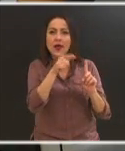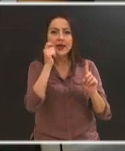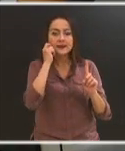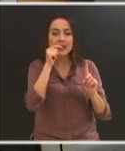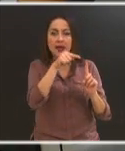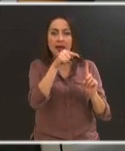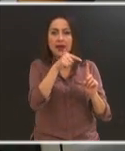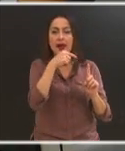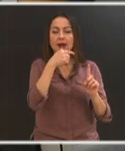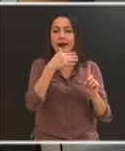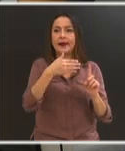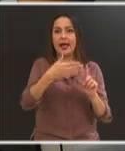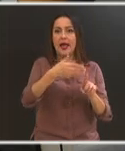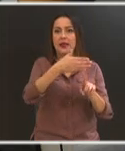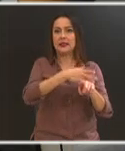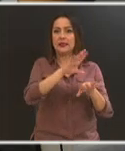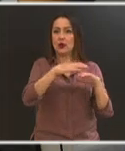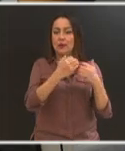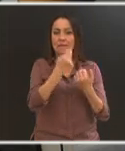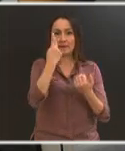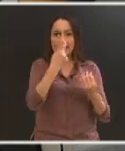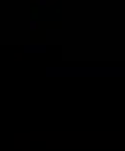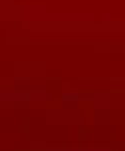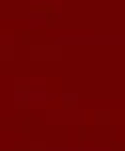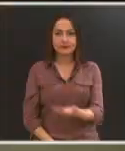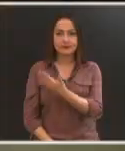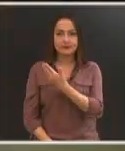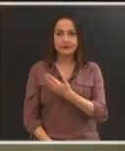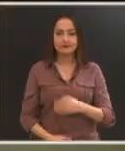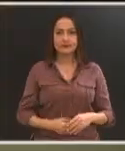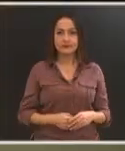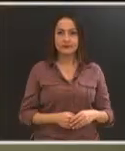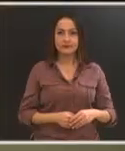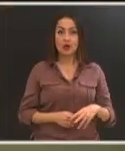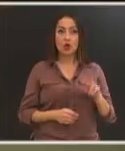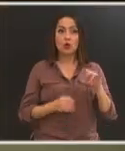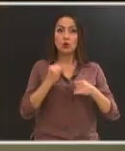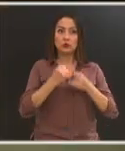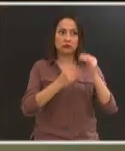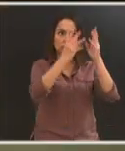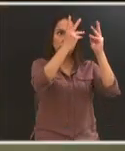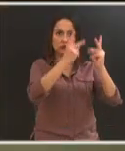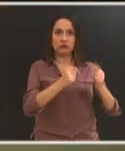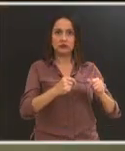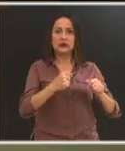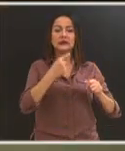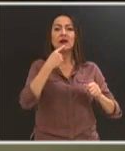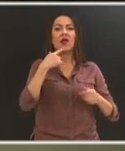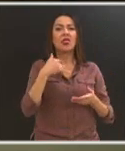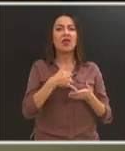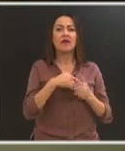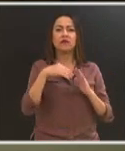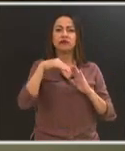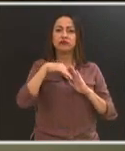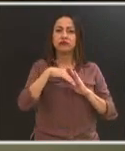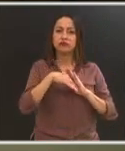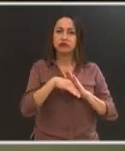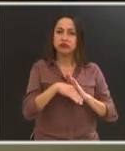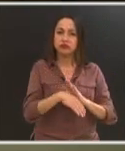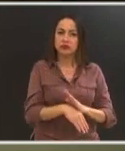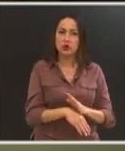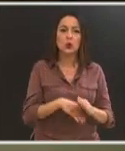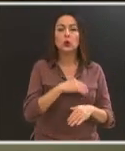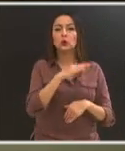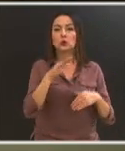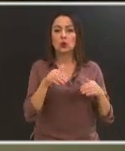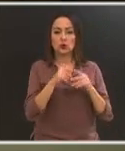a esta comisión. Veamos. En los dos últimos presupuestos se ha venido debilitando todo lo que